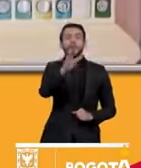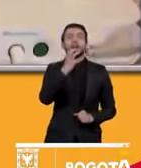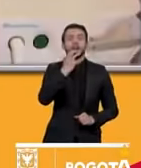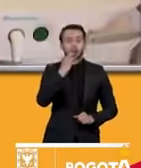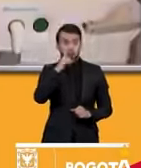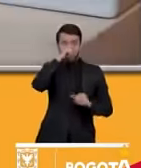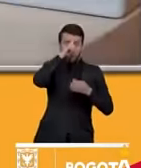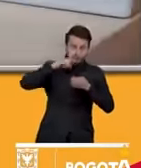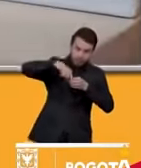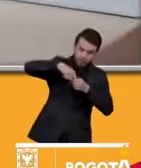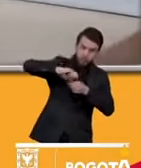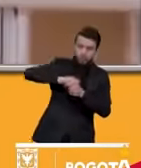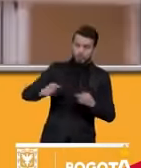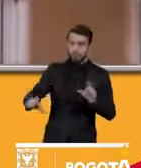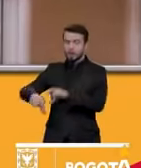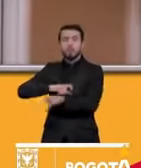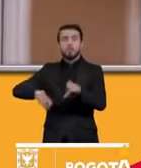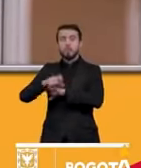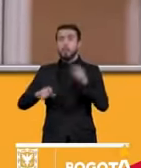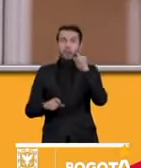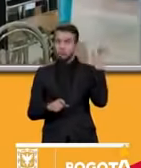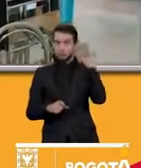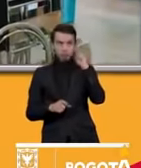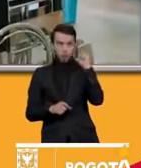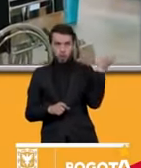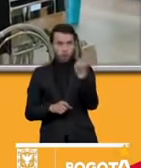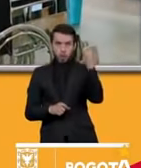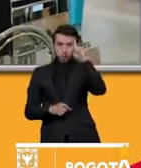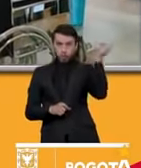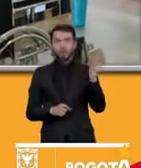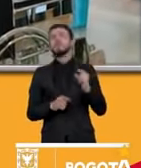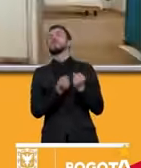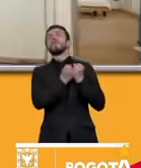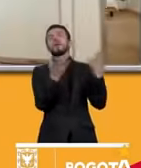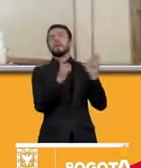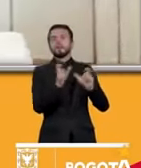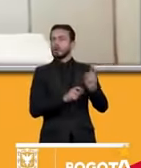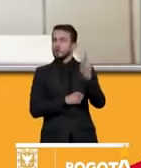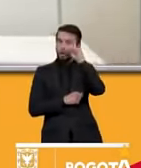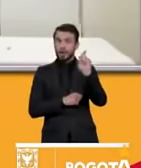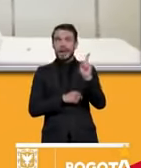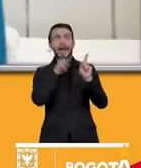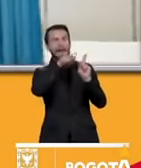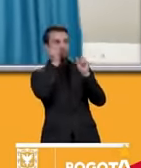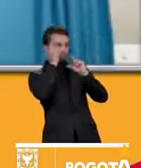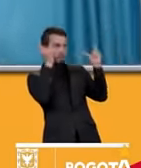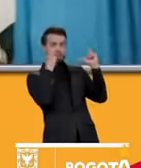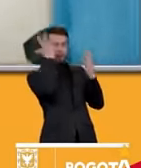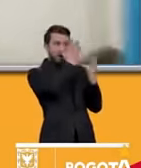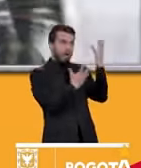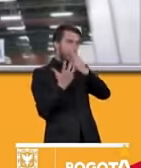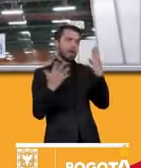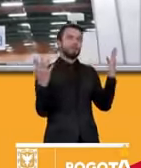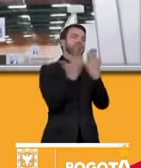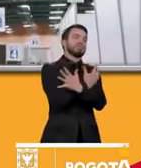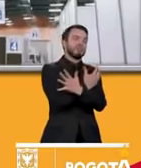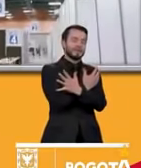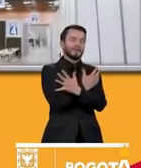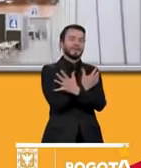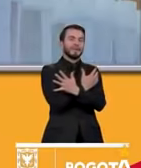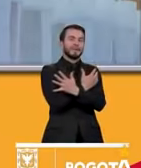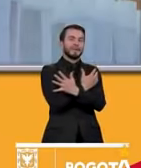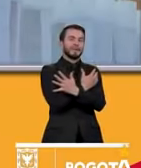al hospital porque se enfermó y no lo habíamos identificado. Eso sí es muy grave. Pero por eso, aquí mi